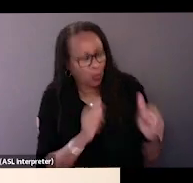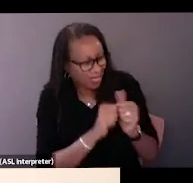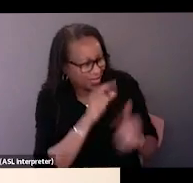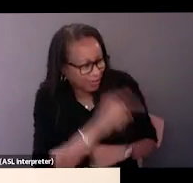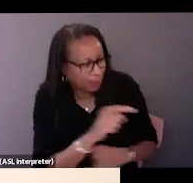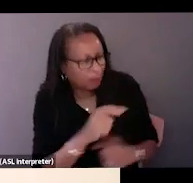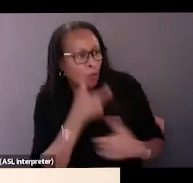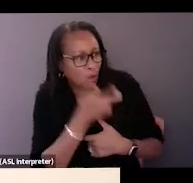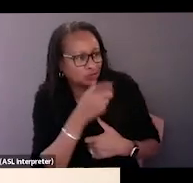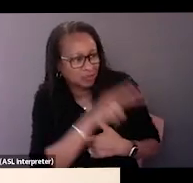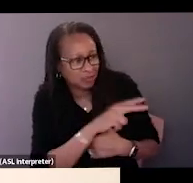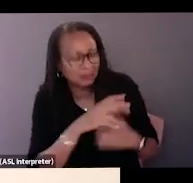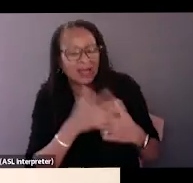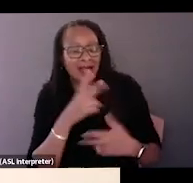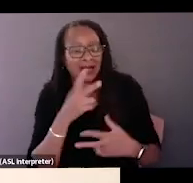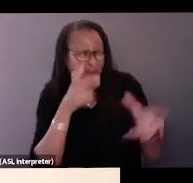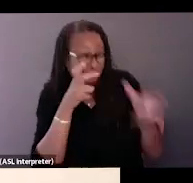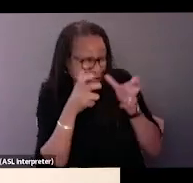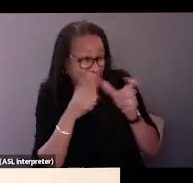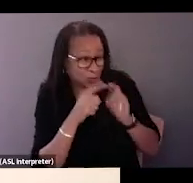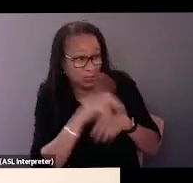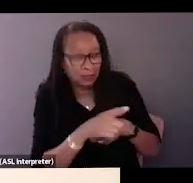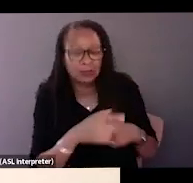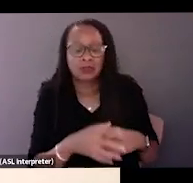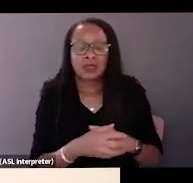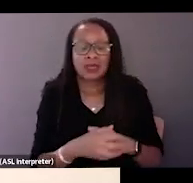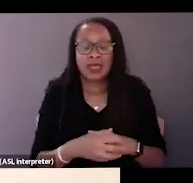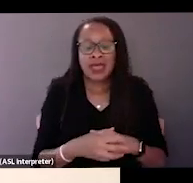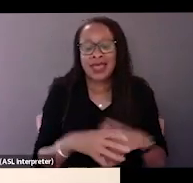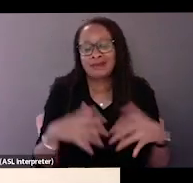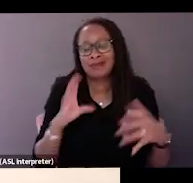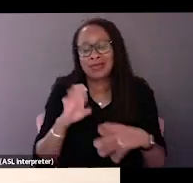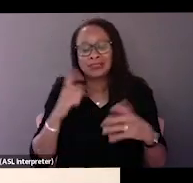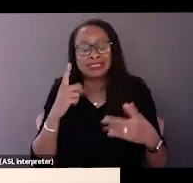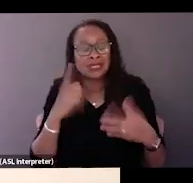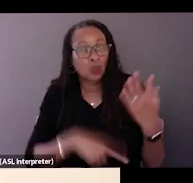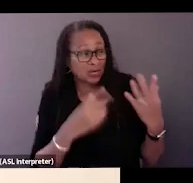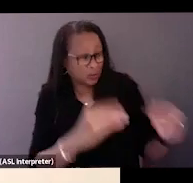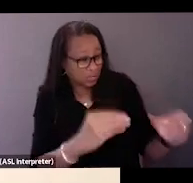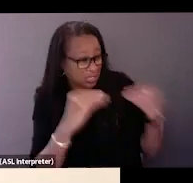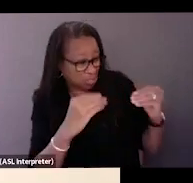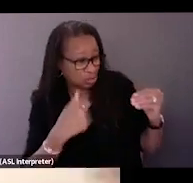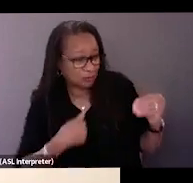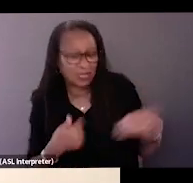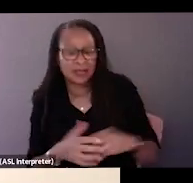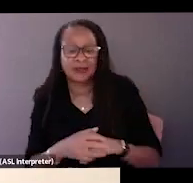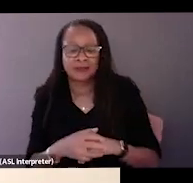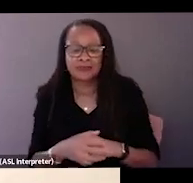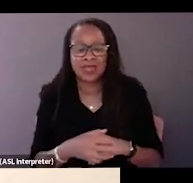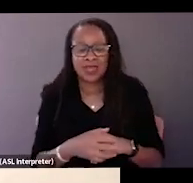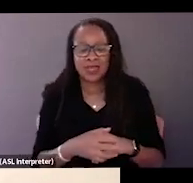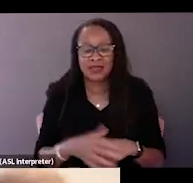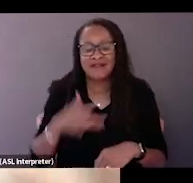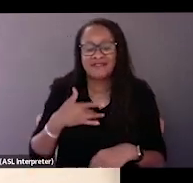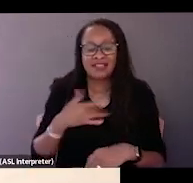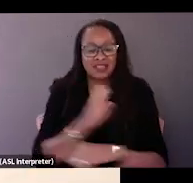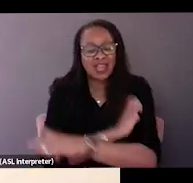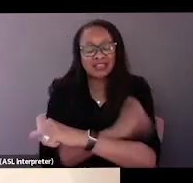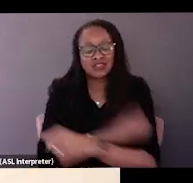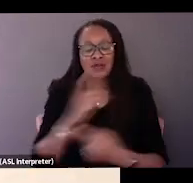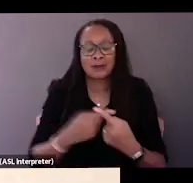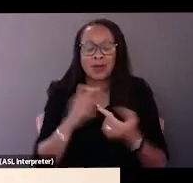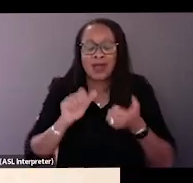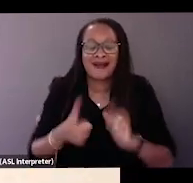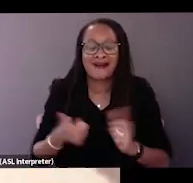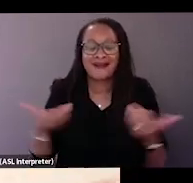enseñar, porque yo sentí a nivel de energía cómo este hombre estaba conectado